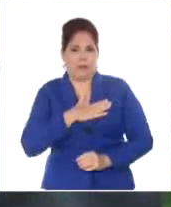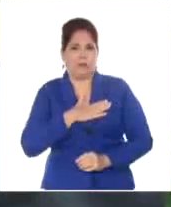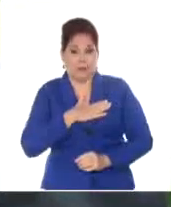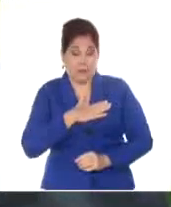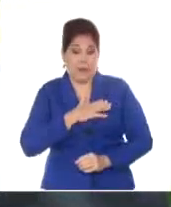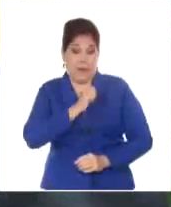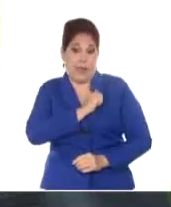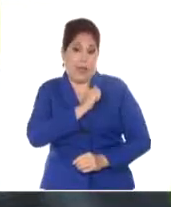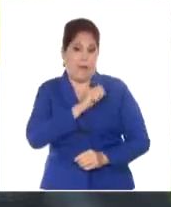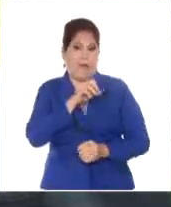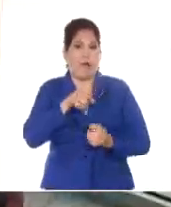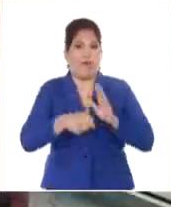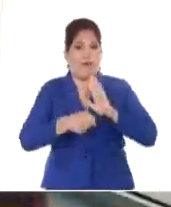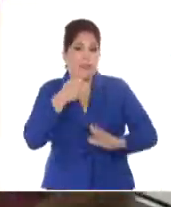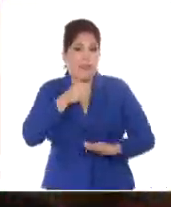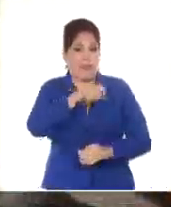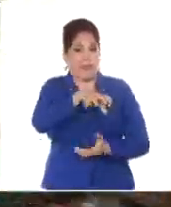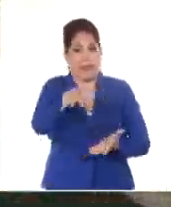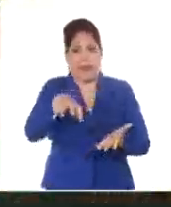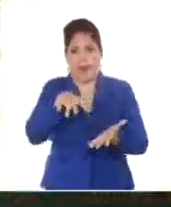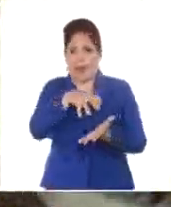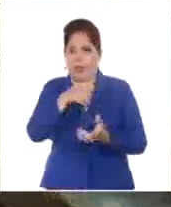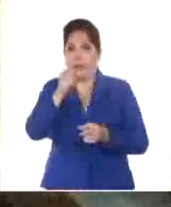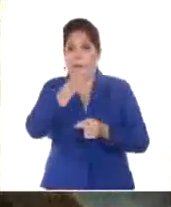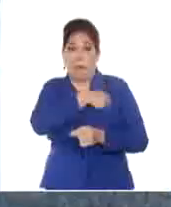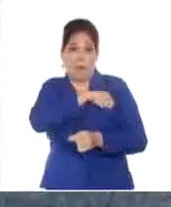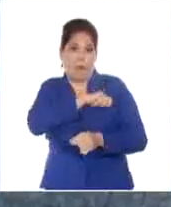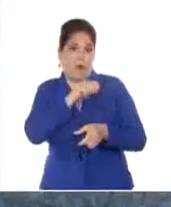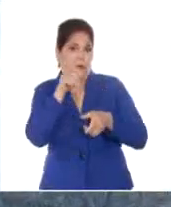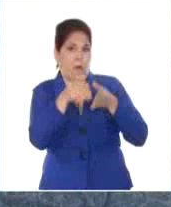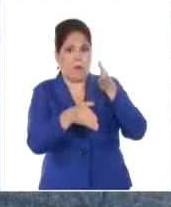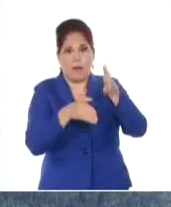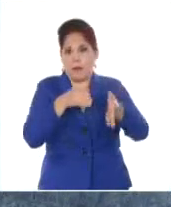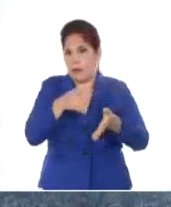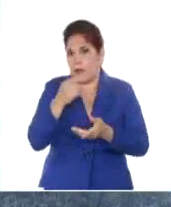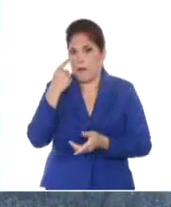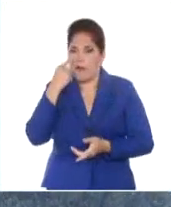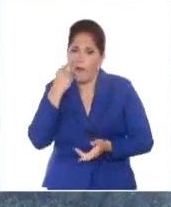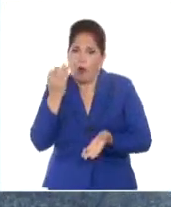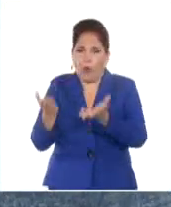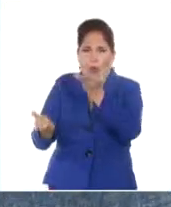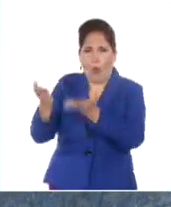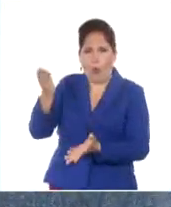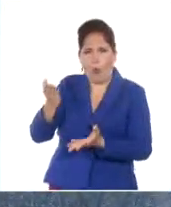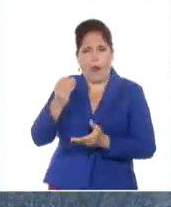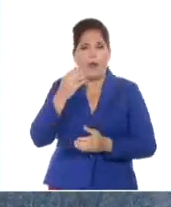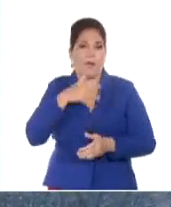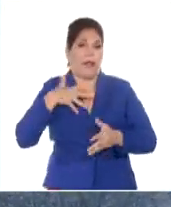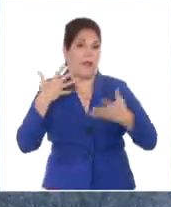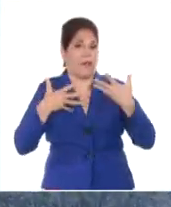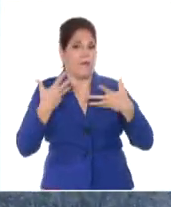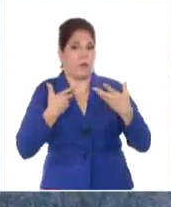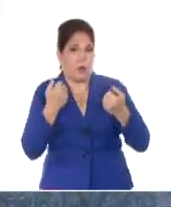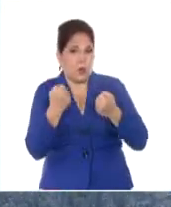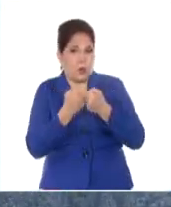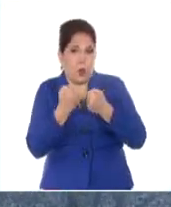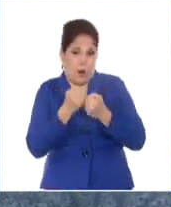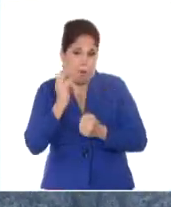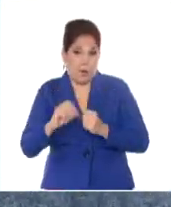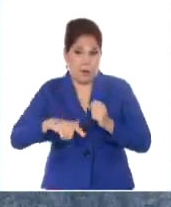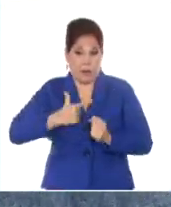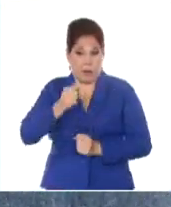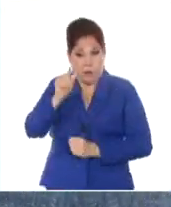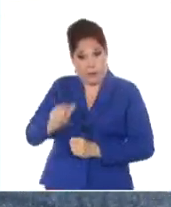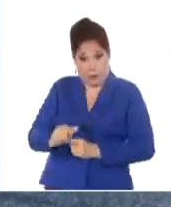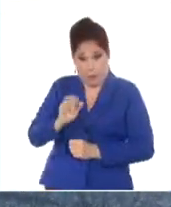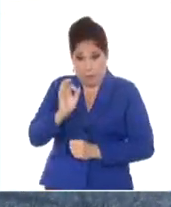Queremos que sea una feria permanente, queremos que el público venga, que asista, que vea, que compare, que disfrute, porque está chocando con el mismo artesano, está chocando,